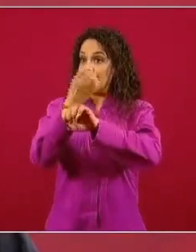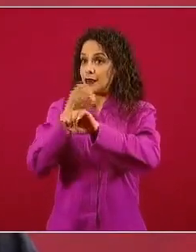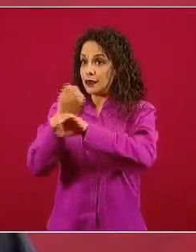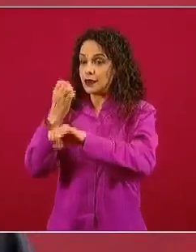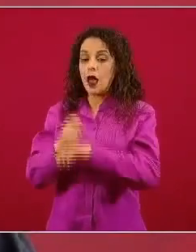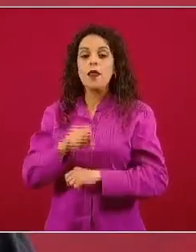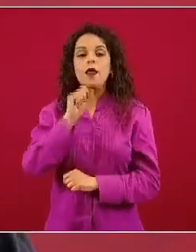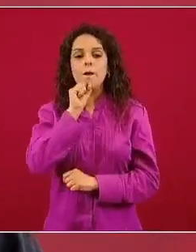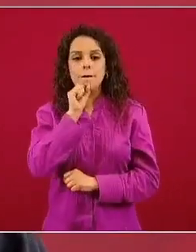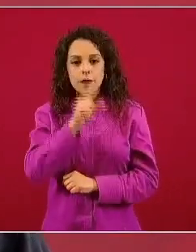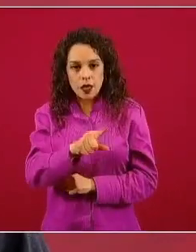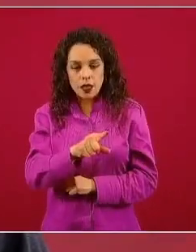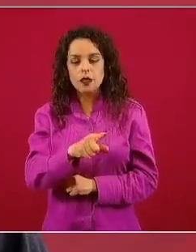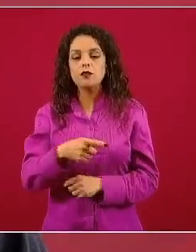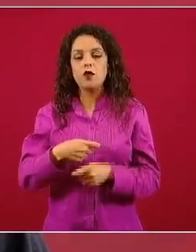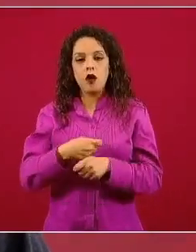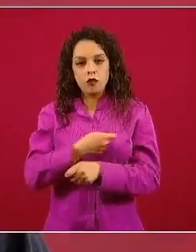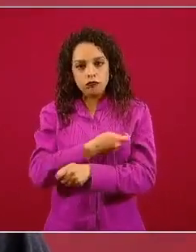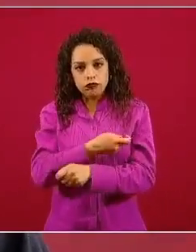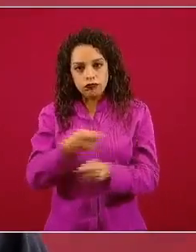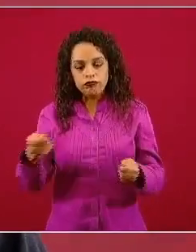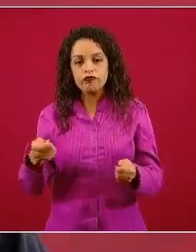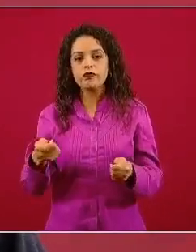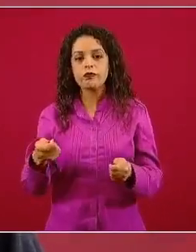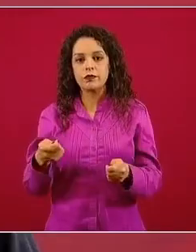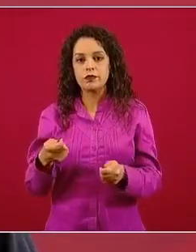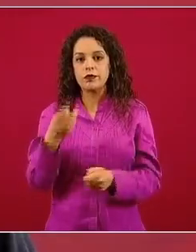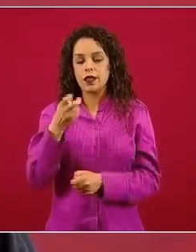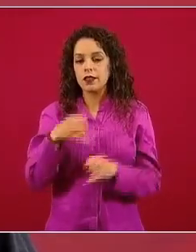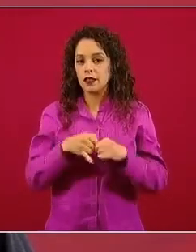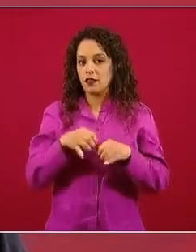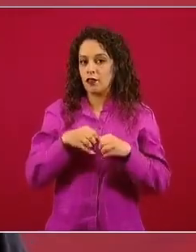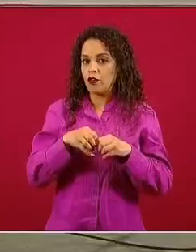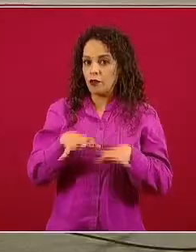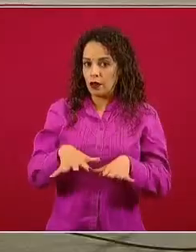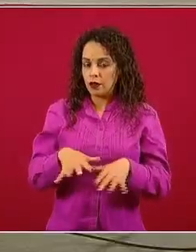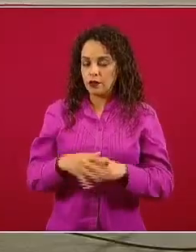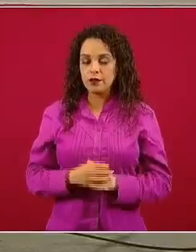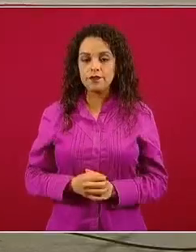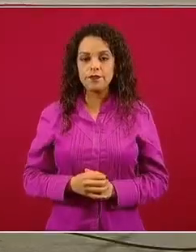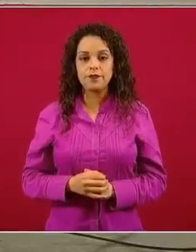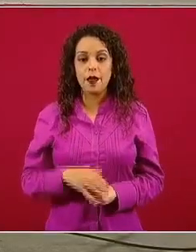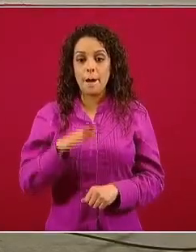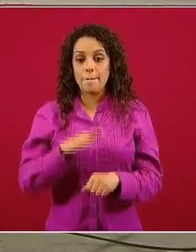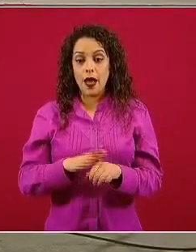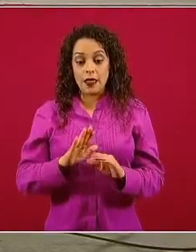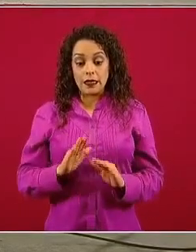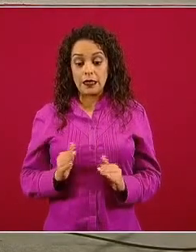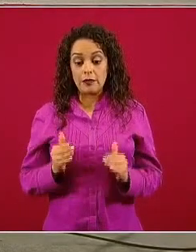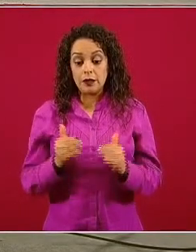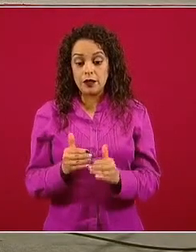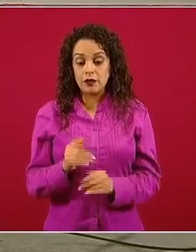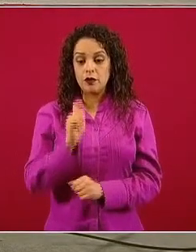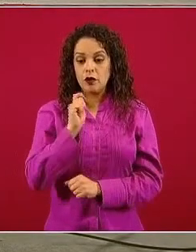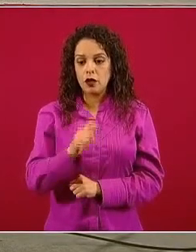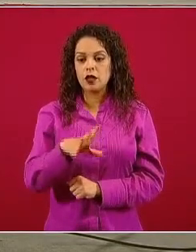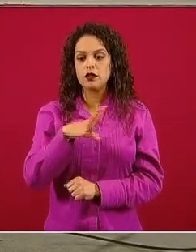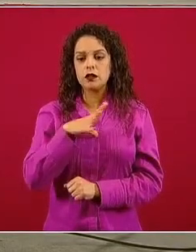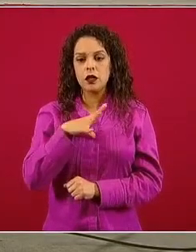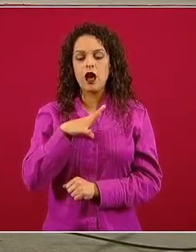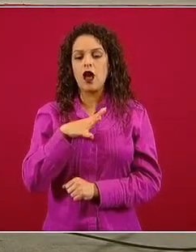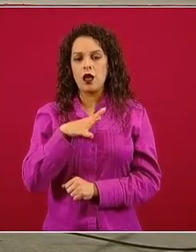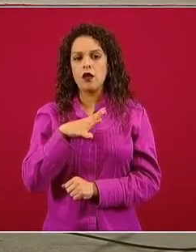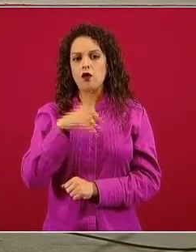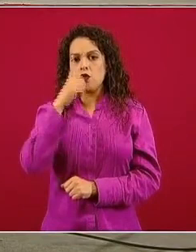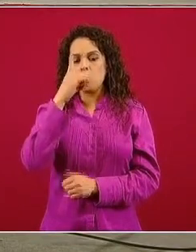estar compartiendo y promoviendo con la población. Decíamos, va a haber específicamente todo un programa de comunicación